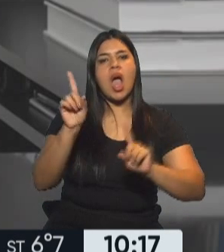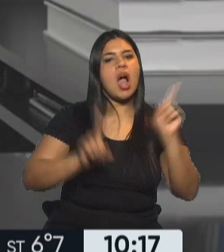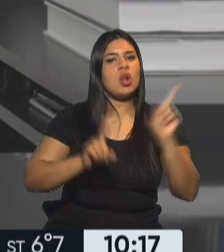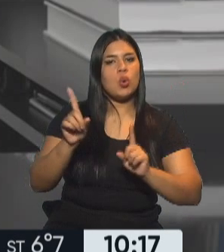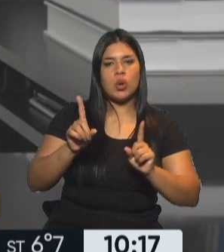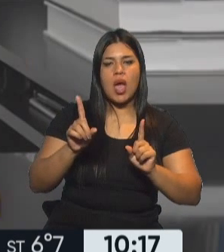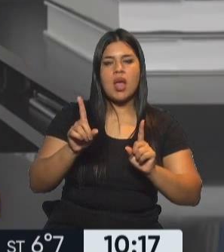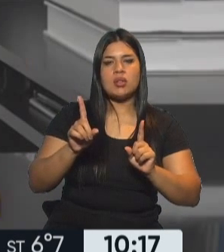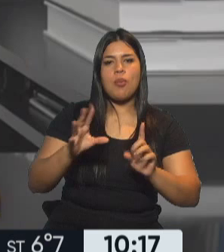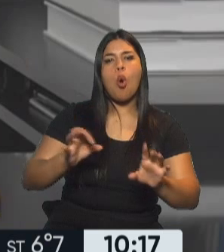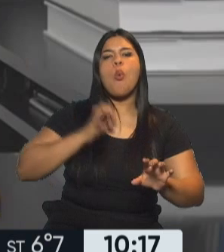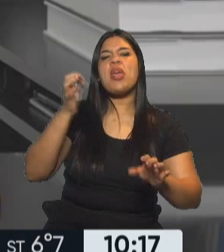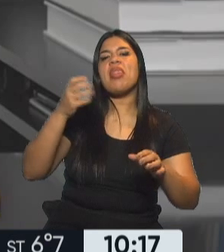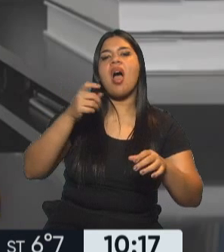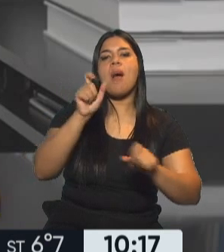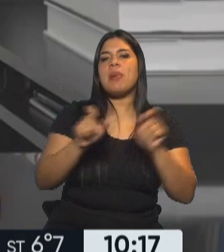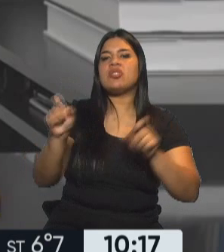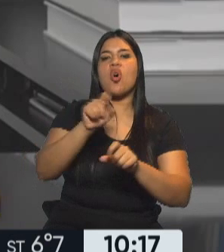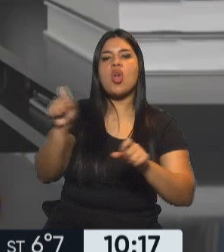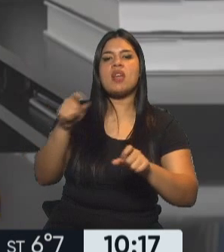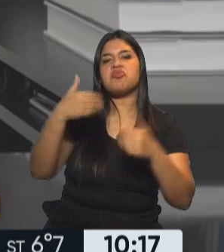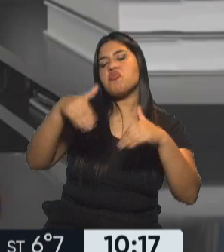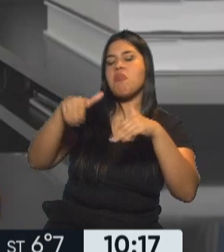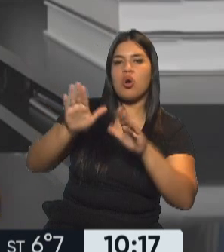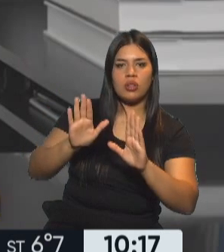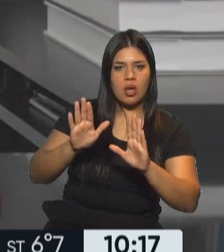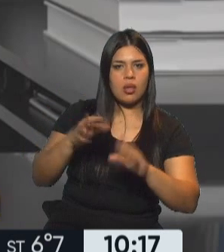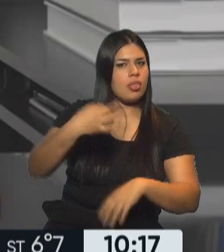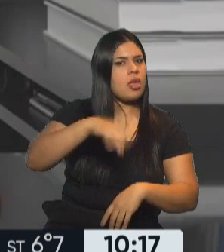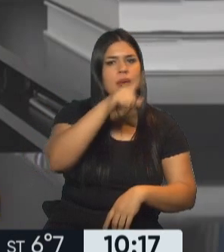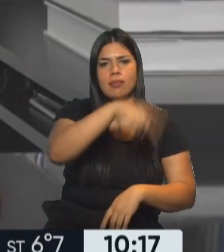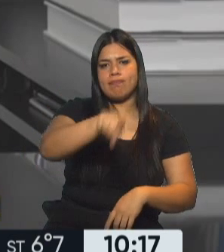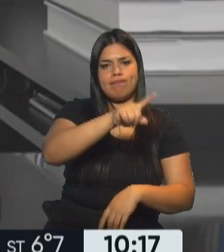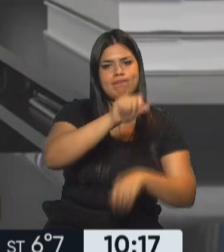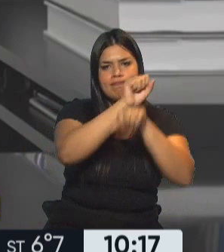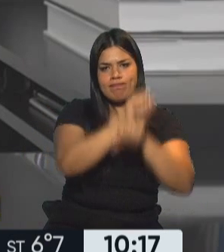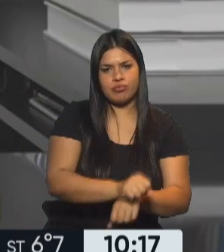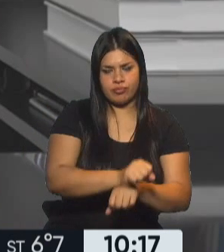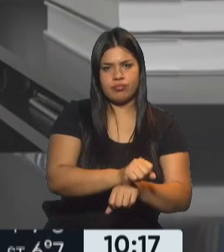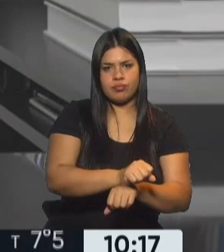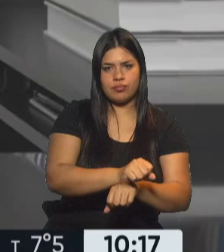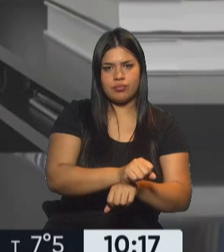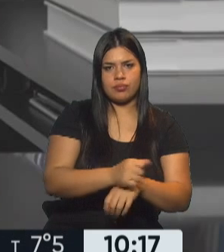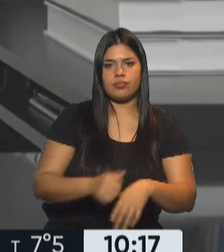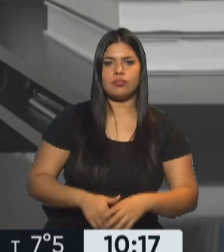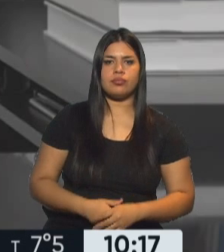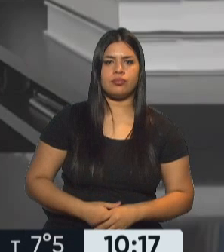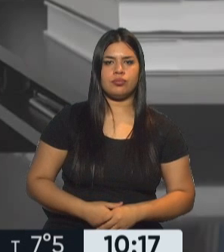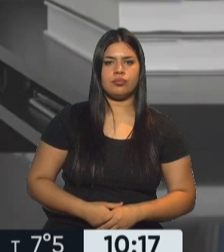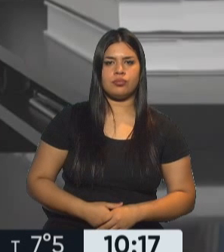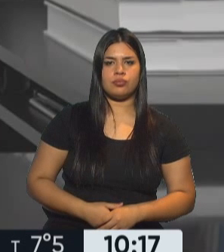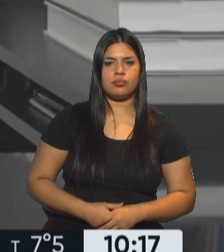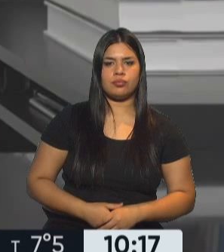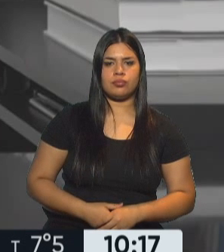de la vida sean capturados, enjuiciados y cumplan la condena correspondiente. Se lo